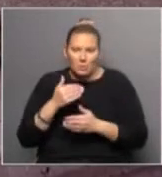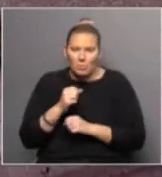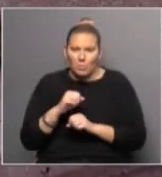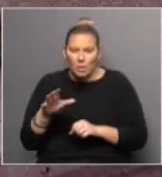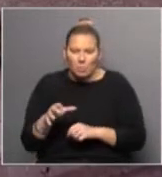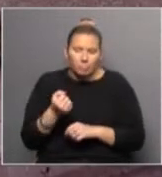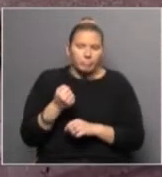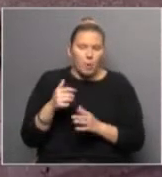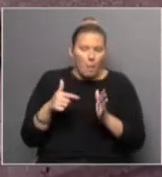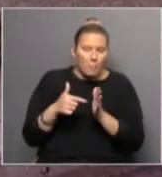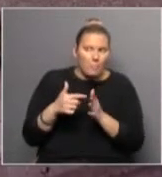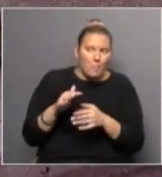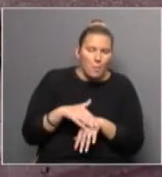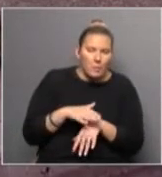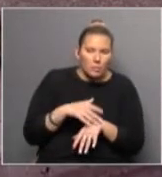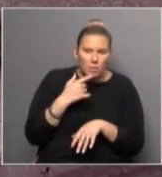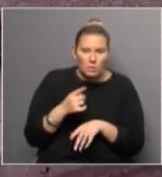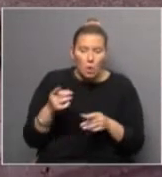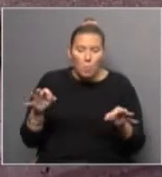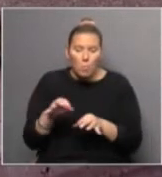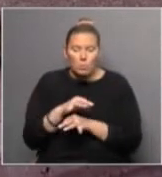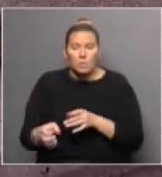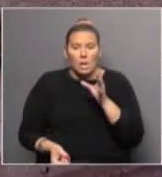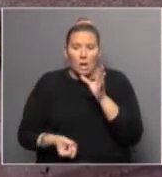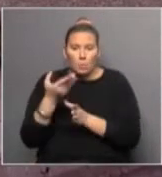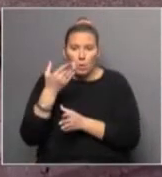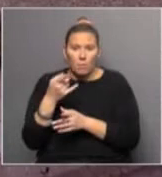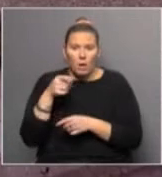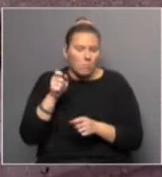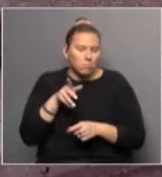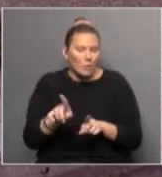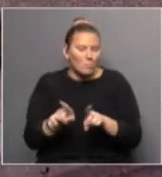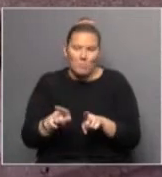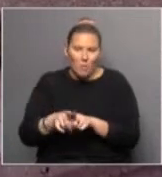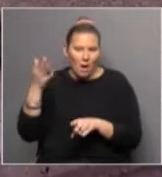ese punto en el que podés decir esta música nueva que estamos haciendo es Peyote.